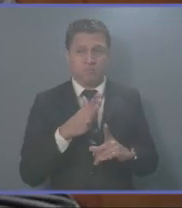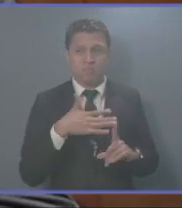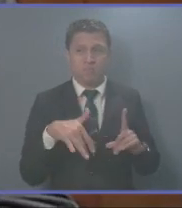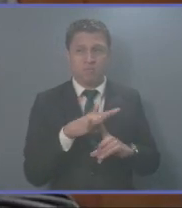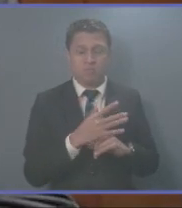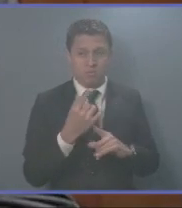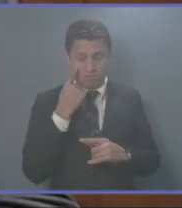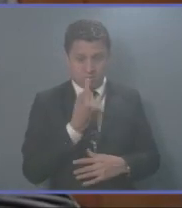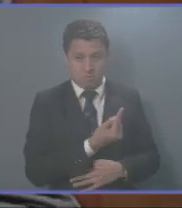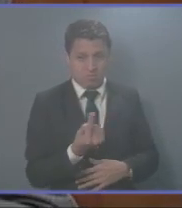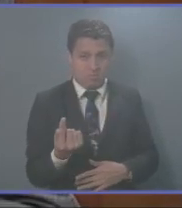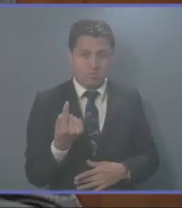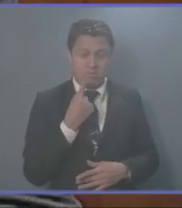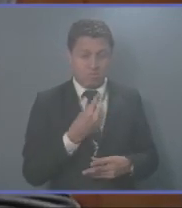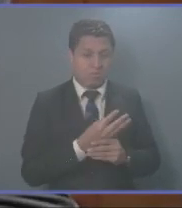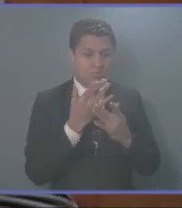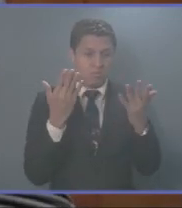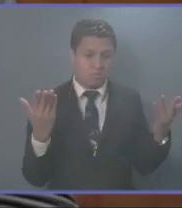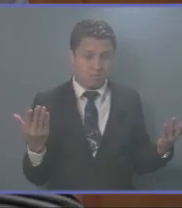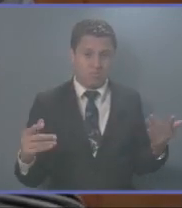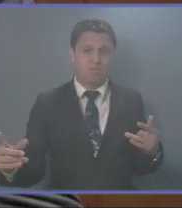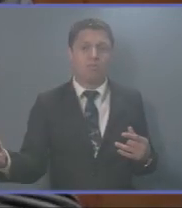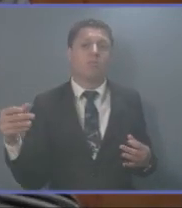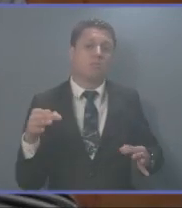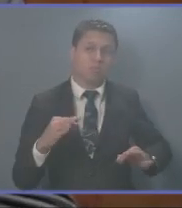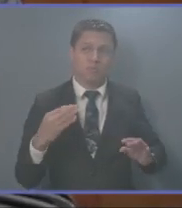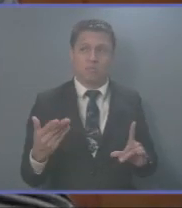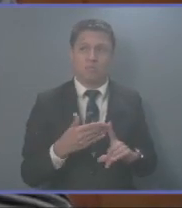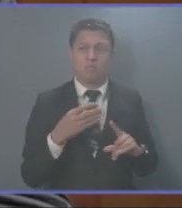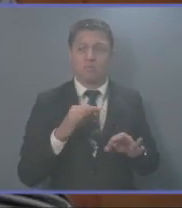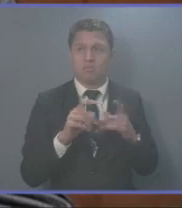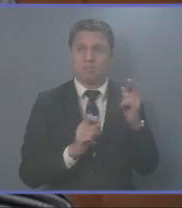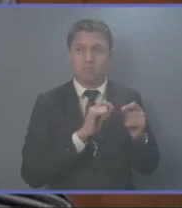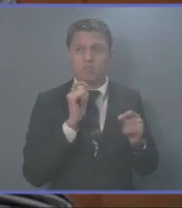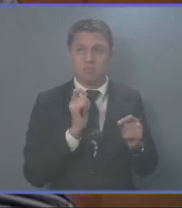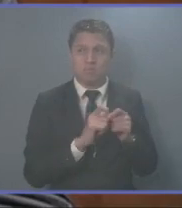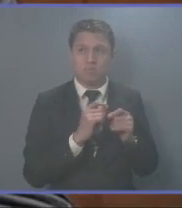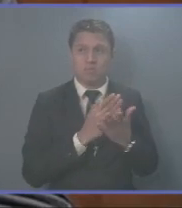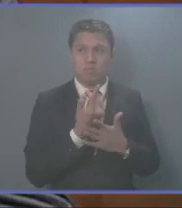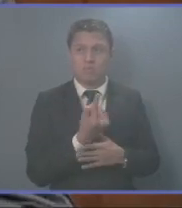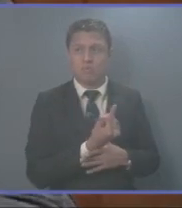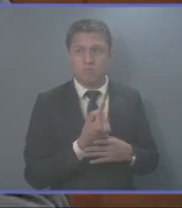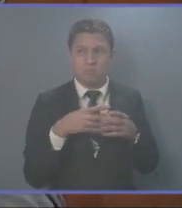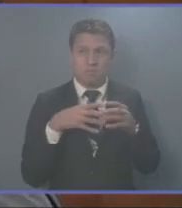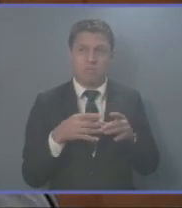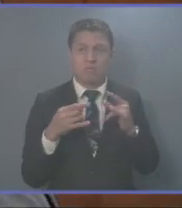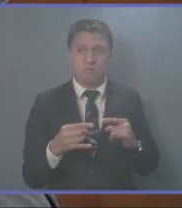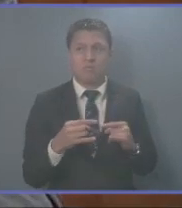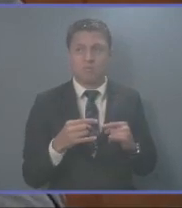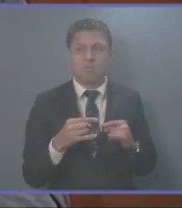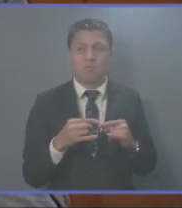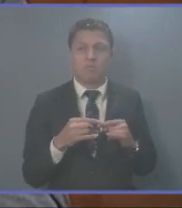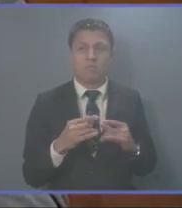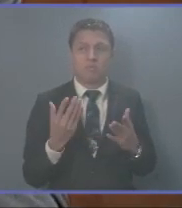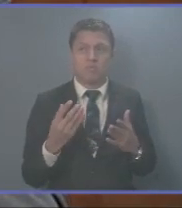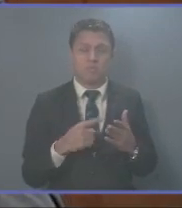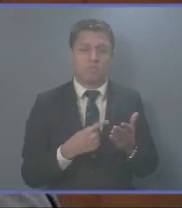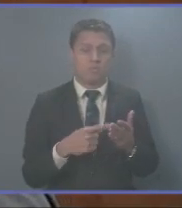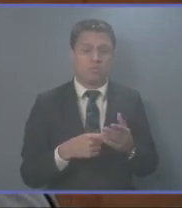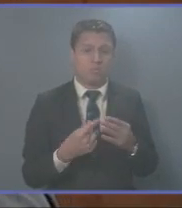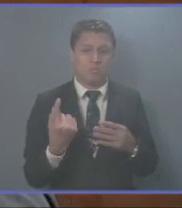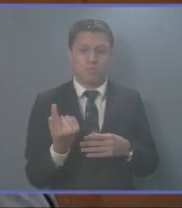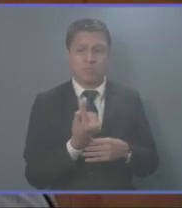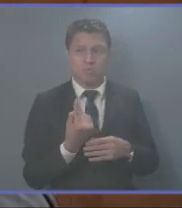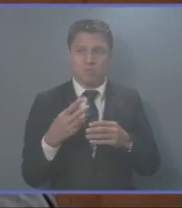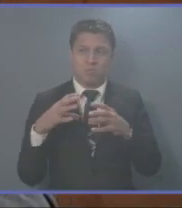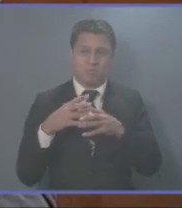de personas desaparecidas perpetradas principalmente por pandillas o el crimen organizado, pues